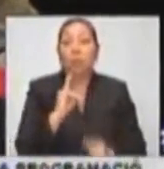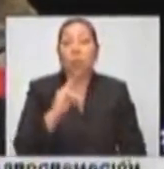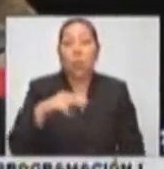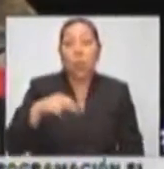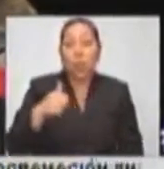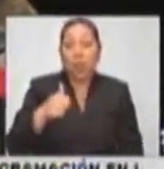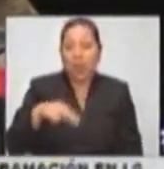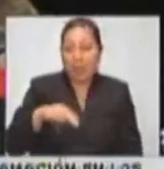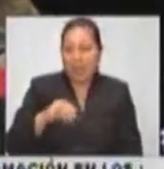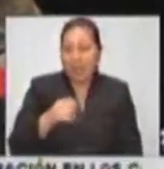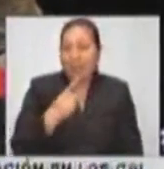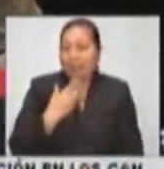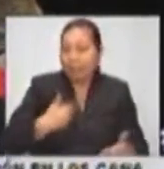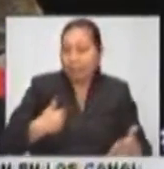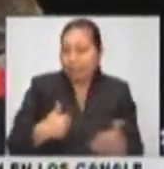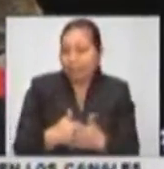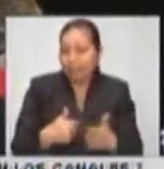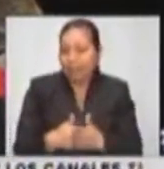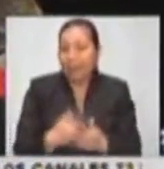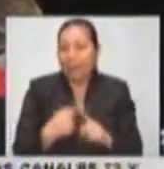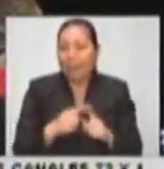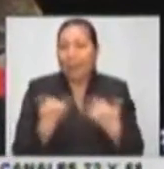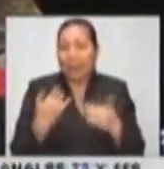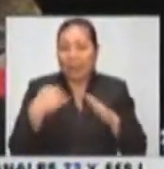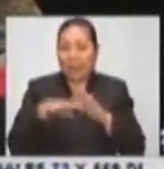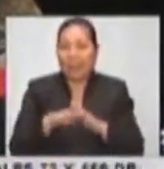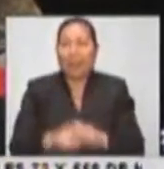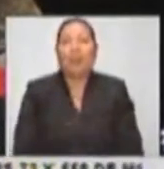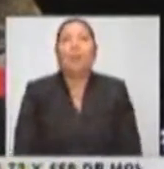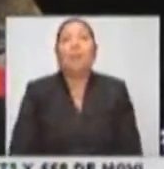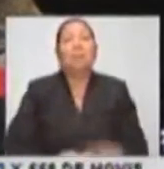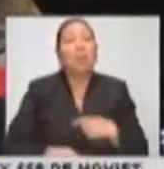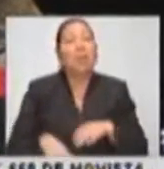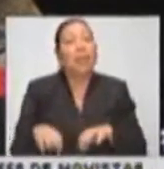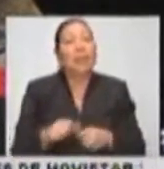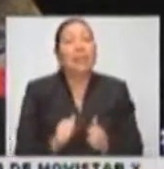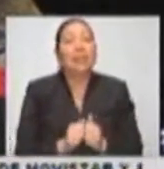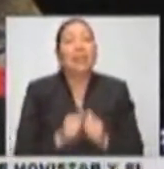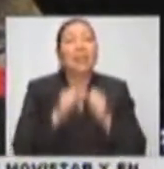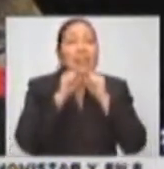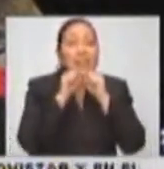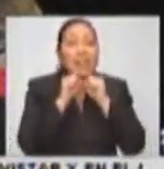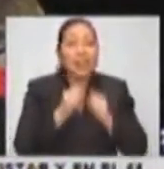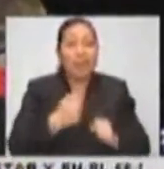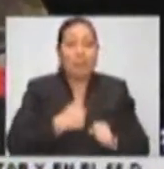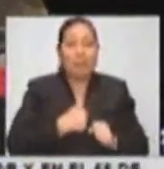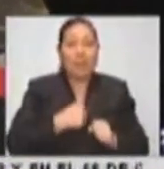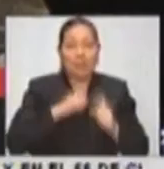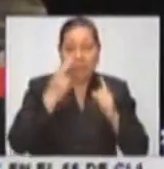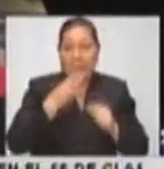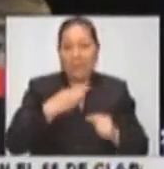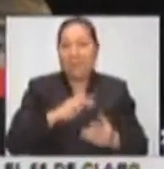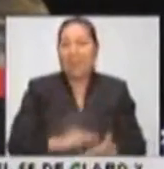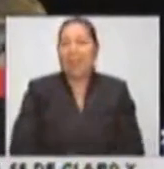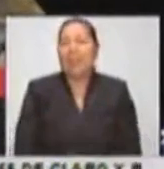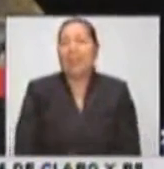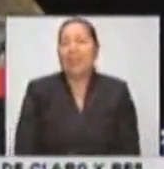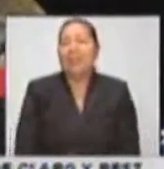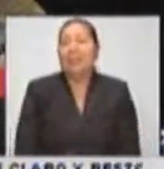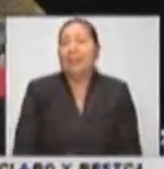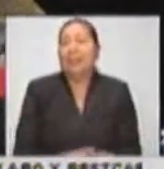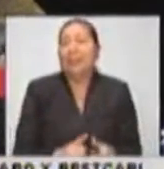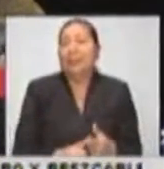como México y Chile, cercanos a nosotros, ¿no es cierto?, pero ya están dentro y vienen operando, y el secretario general mismo es mexicano, ¿no es cierto?